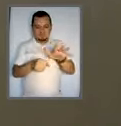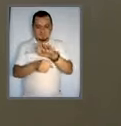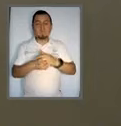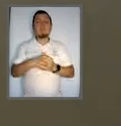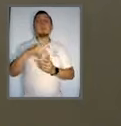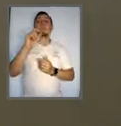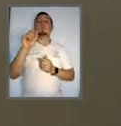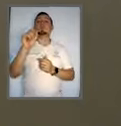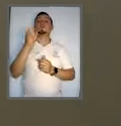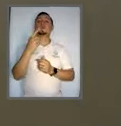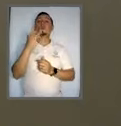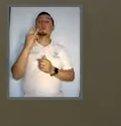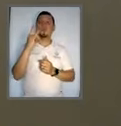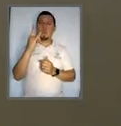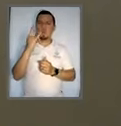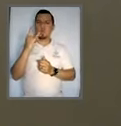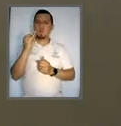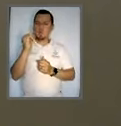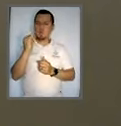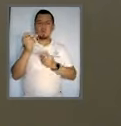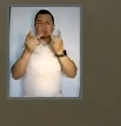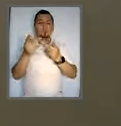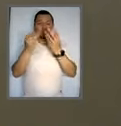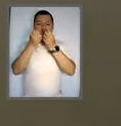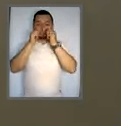junio hay otra fecha importante y tiene que ver con la publicación del